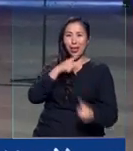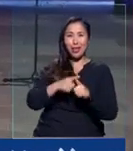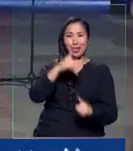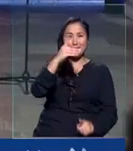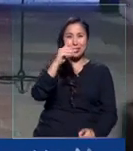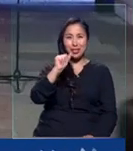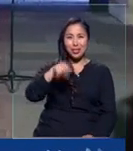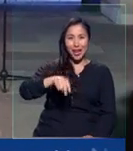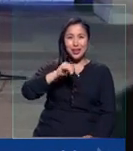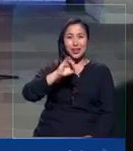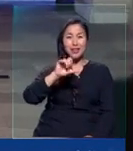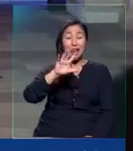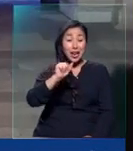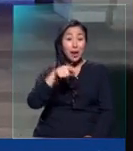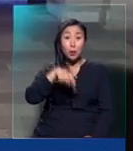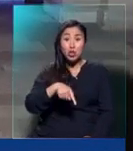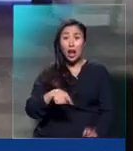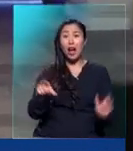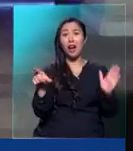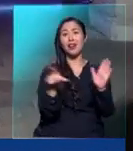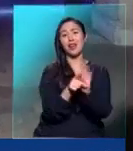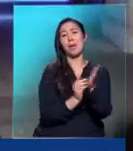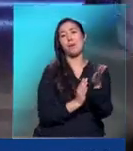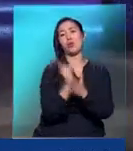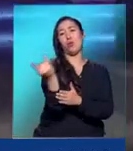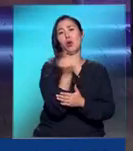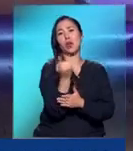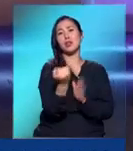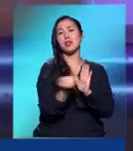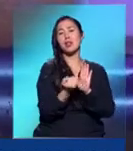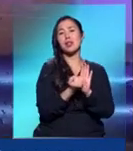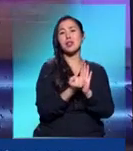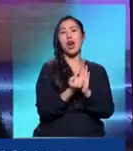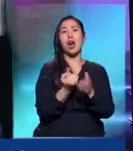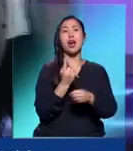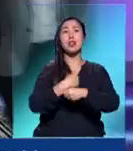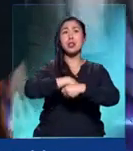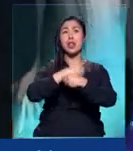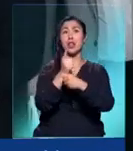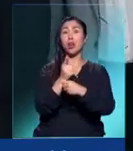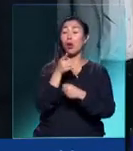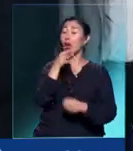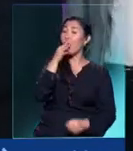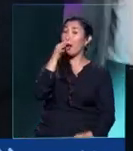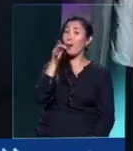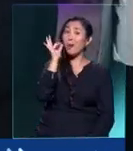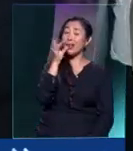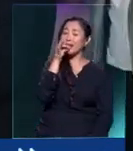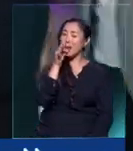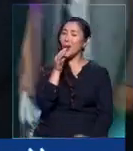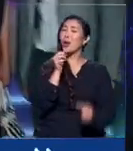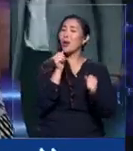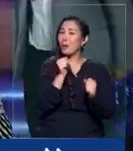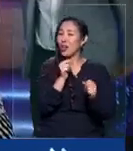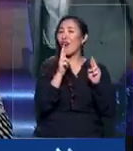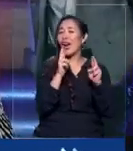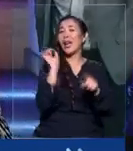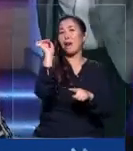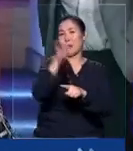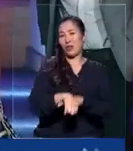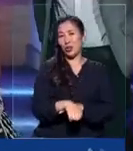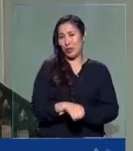ley. Recién hoy se puso urgencia a la ley de identidad de género, aunque ella se mostró también bastante escéptica respecto a su pronta